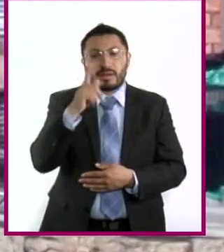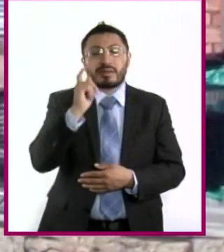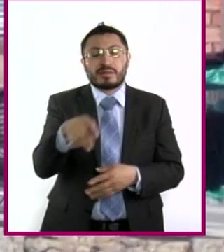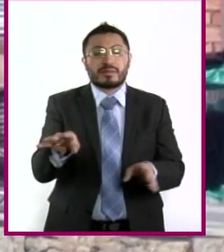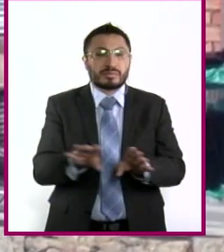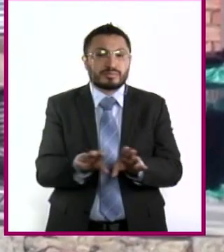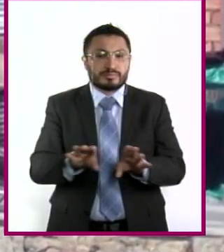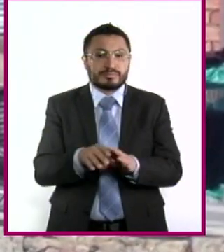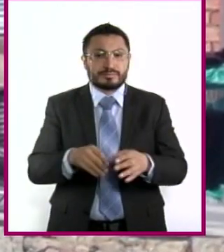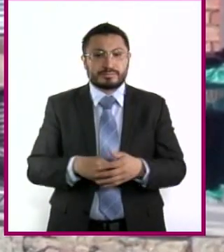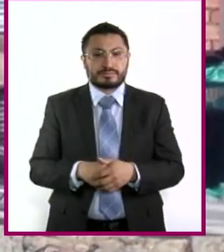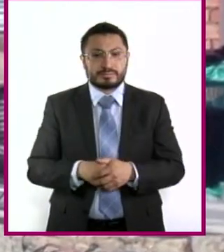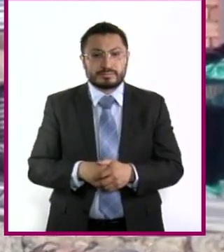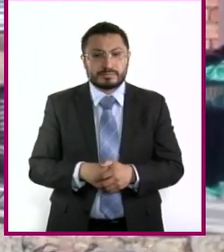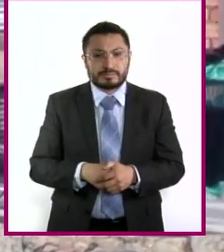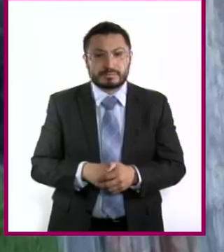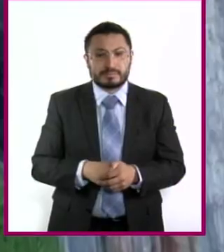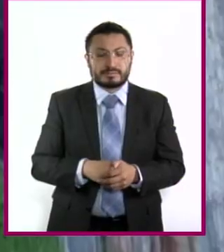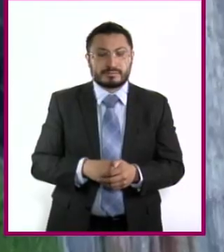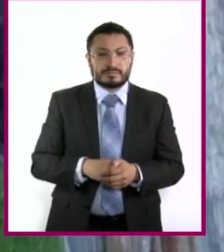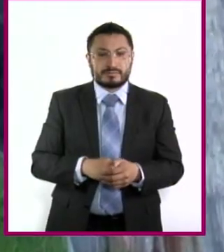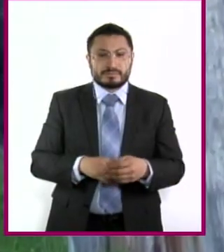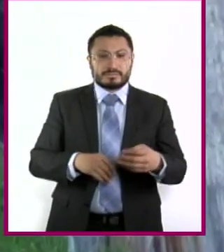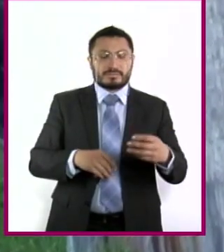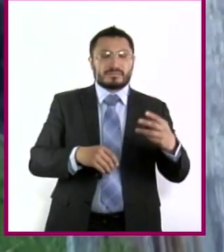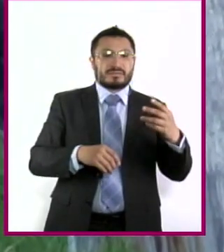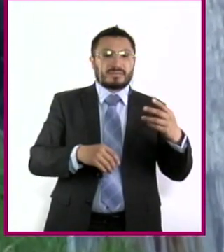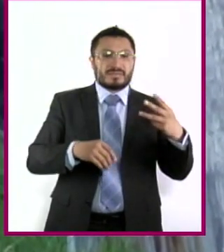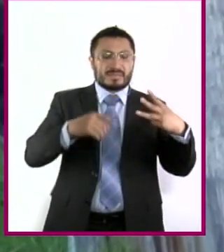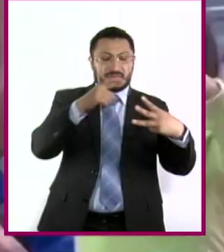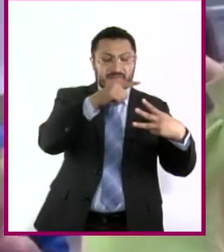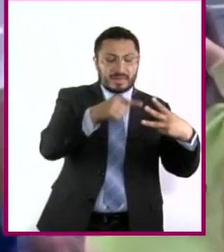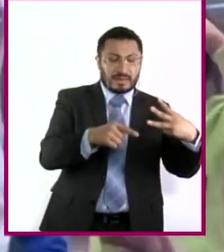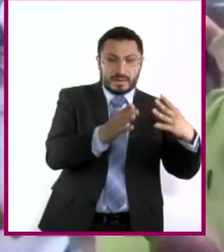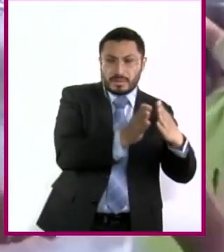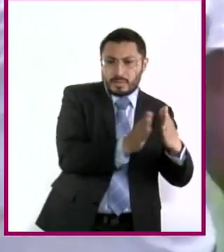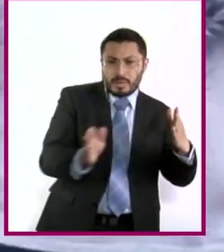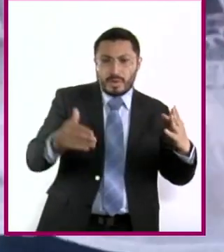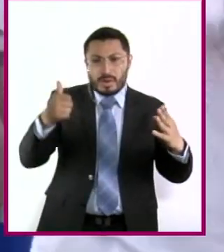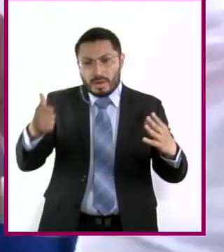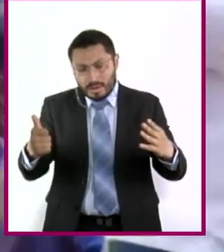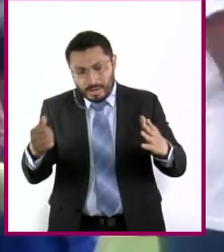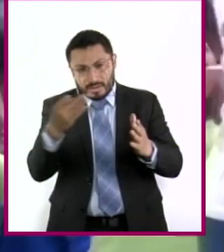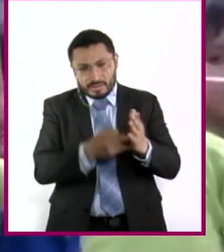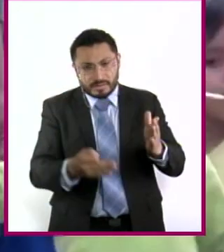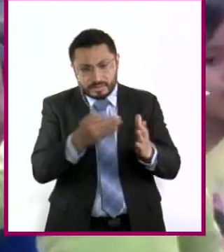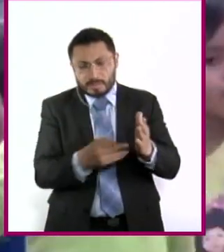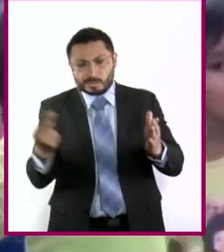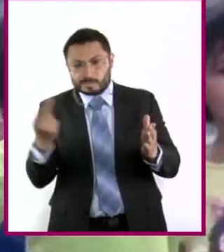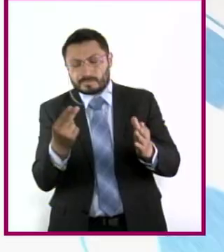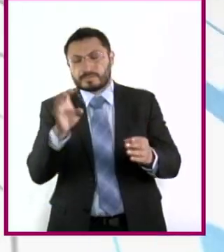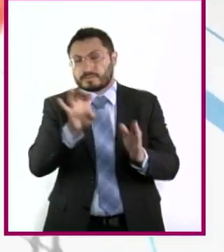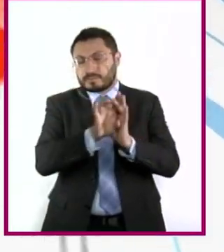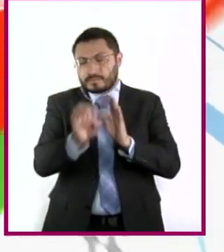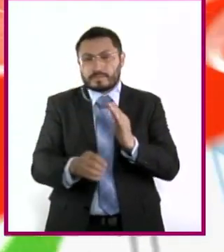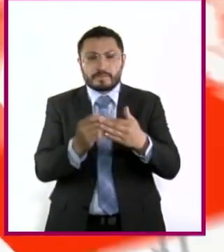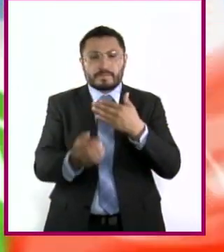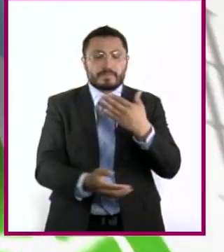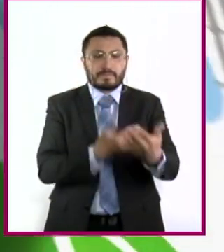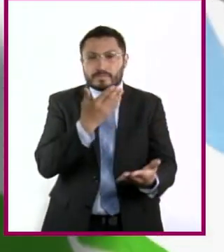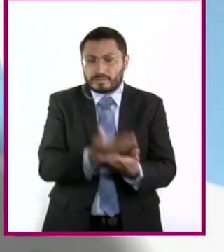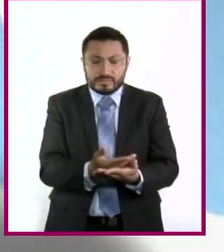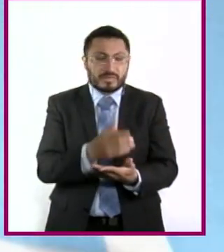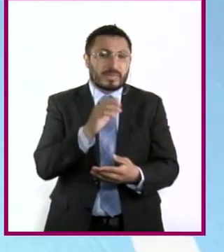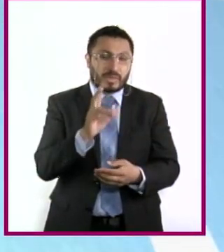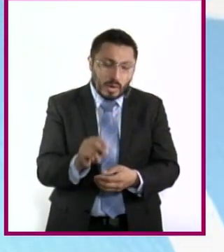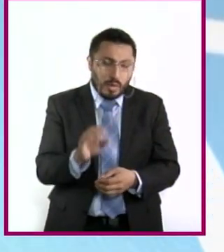tenga de 3 a 6 carencias, lo que yo les comentaba, que no tenga servicios de educación, acceso a servicios de